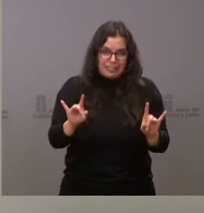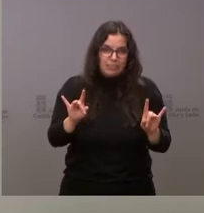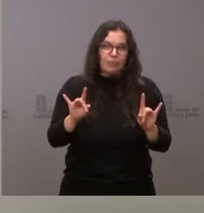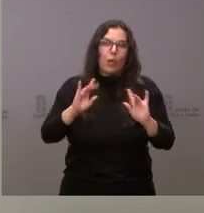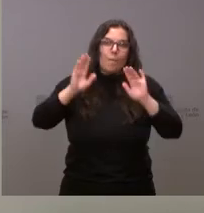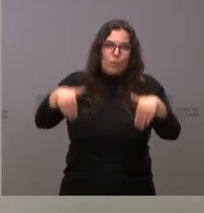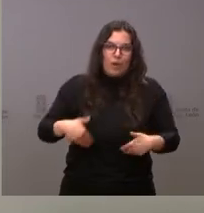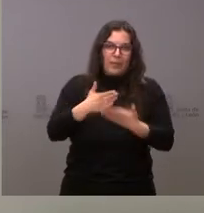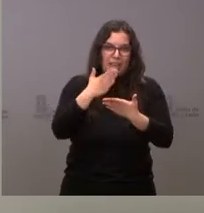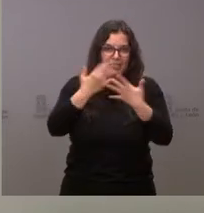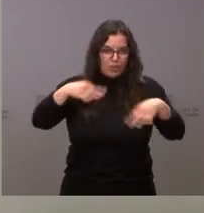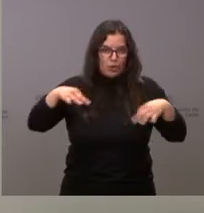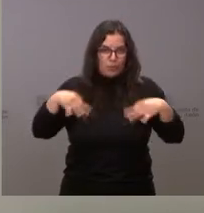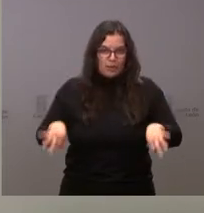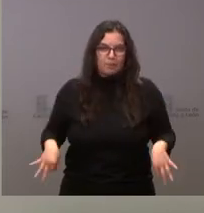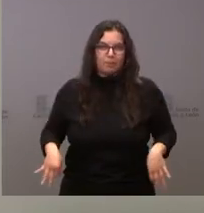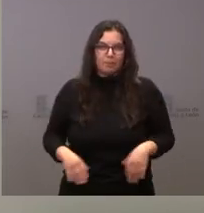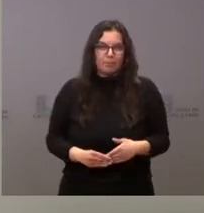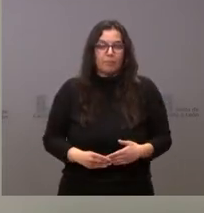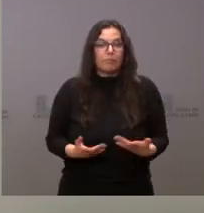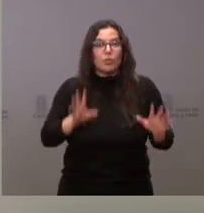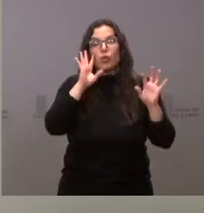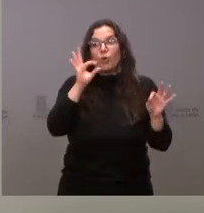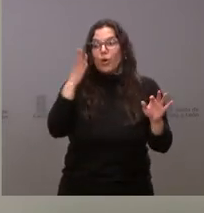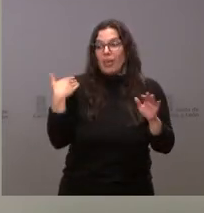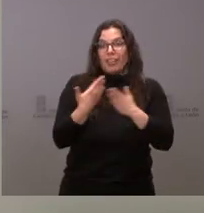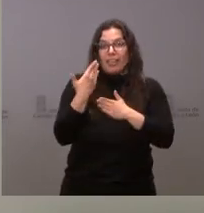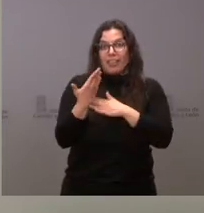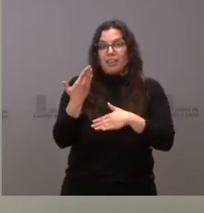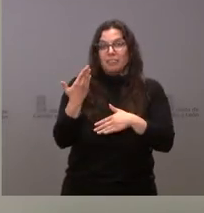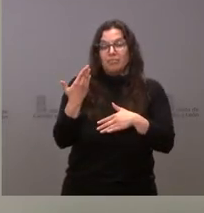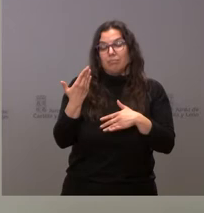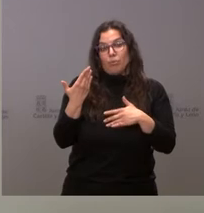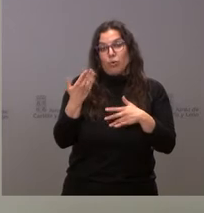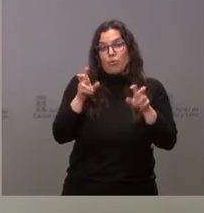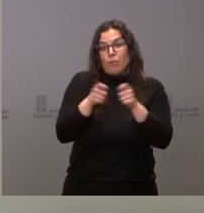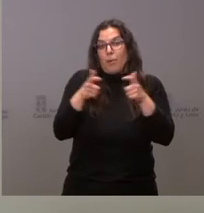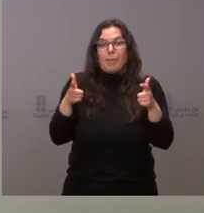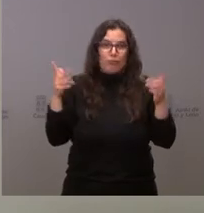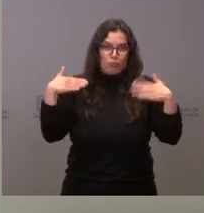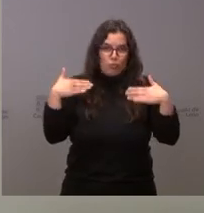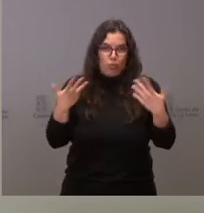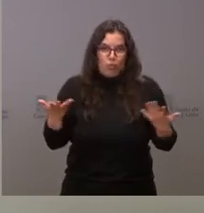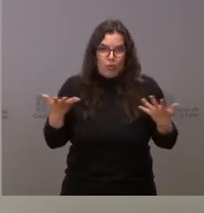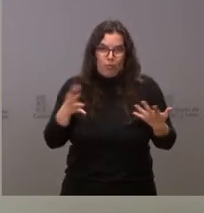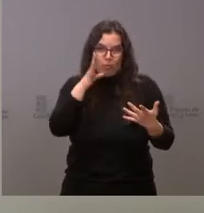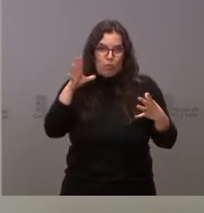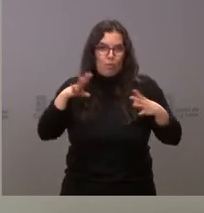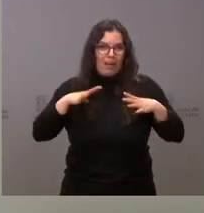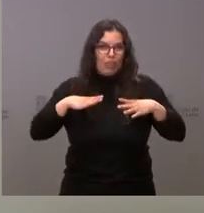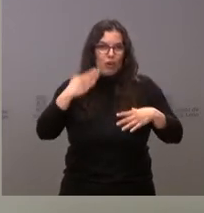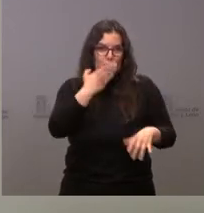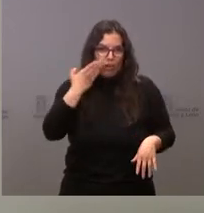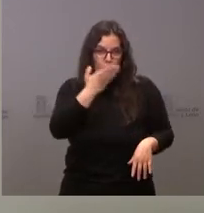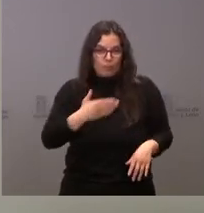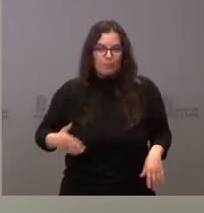del periodo vacacional tras la semana santa pero lógicamente estos días pues no ha habido nuevas personas incorporándose al ámbito de las aulas y de